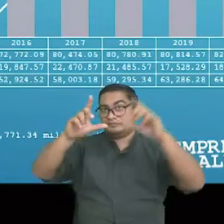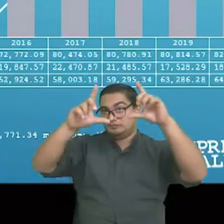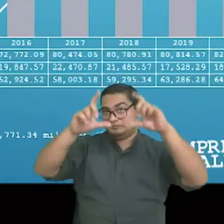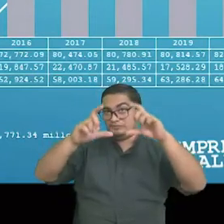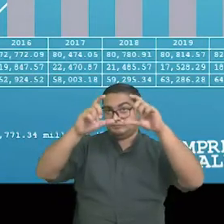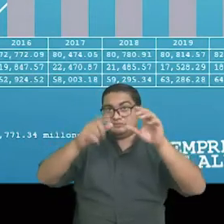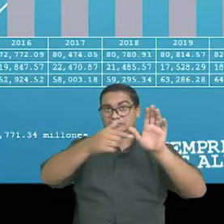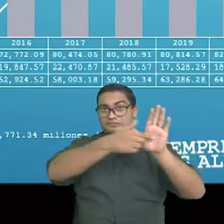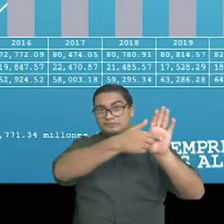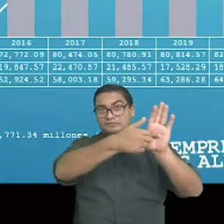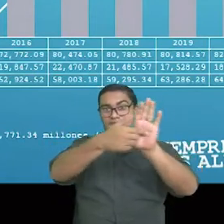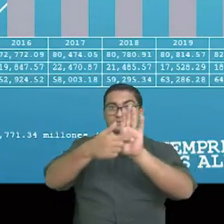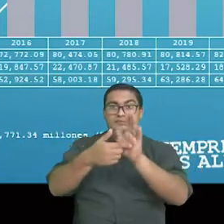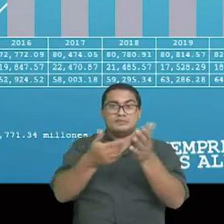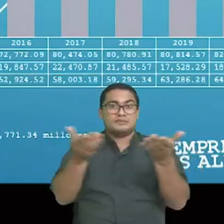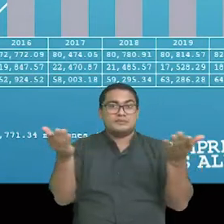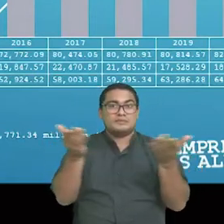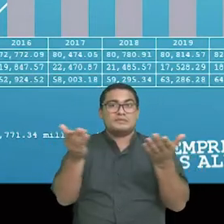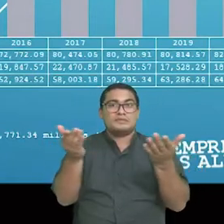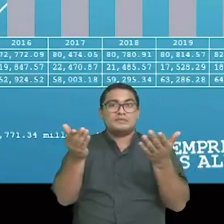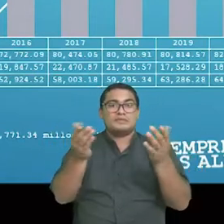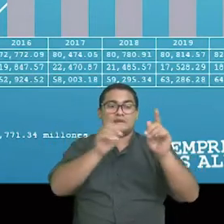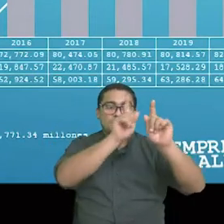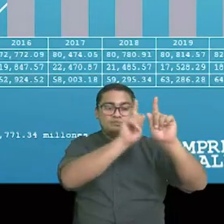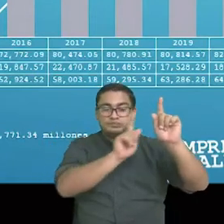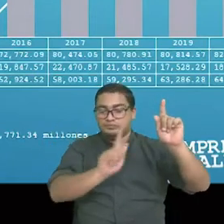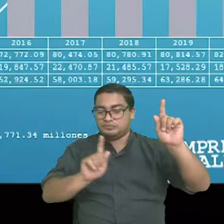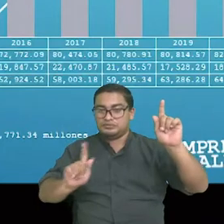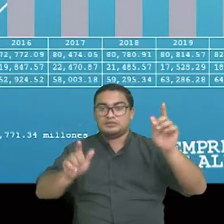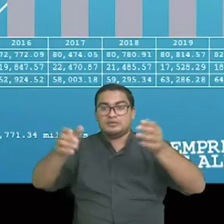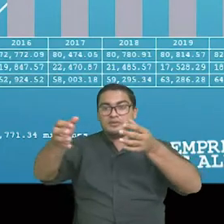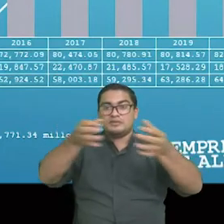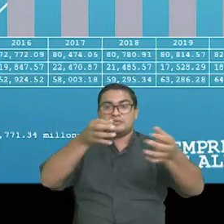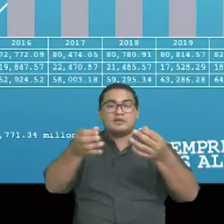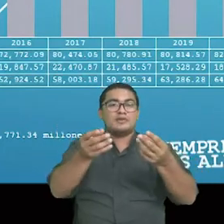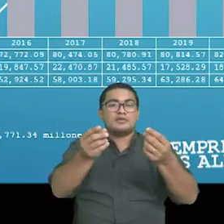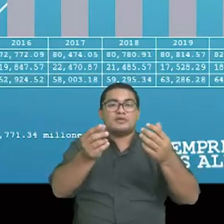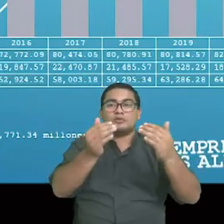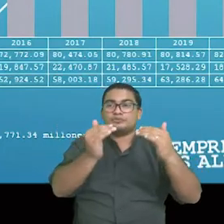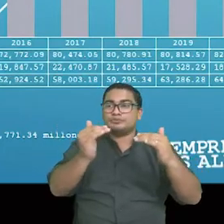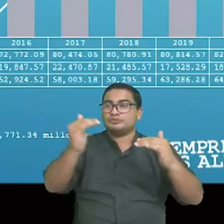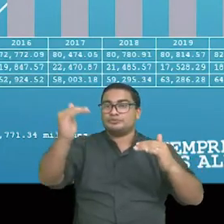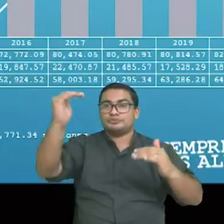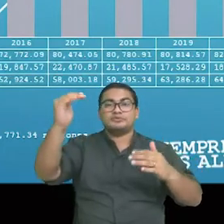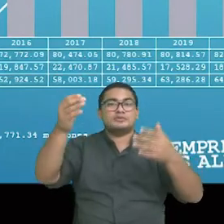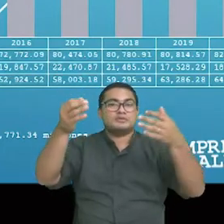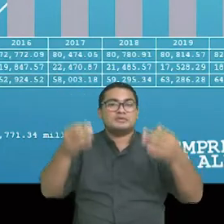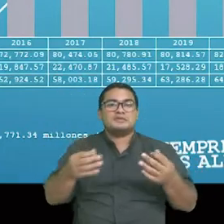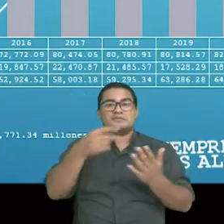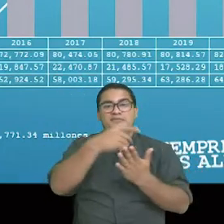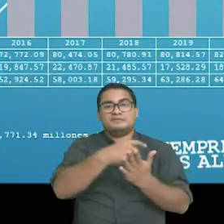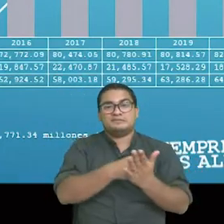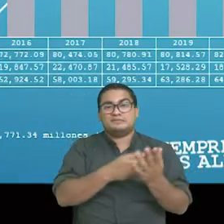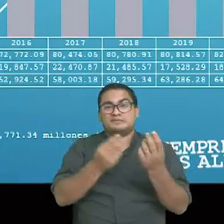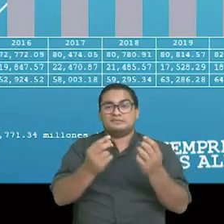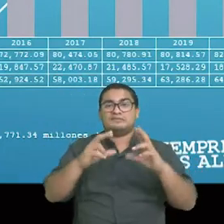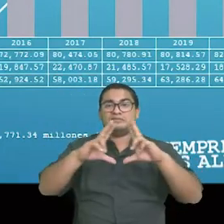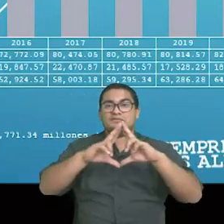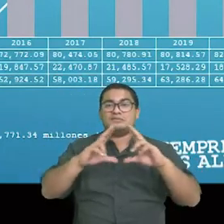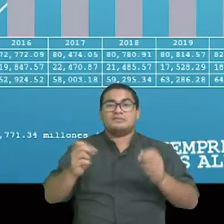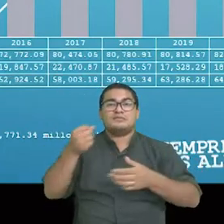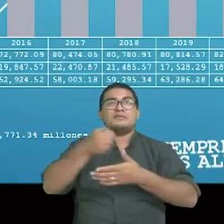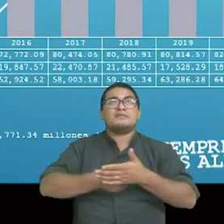viene escribiendo a partir de una gráfica en la que precisamente se esbozan estos números. ¿Cómo entendemos en principio el esfuerzo del